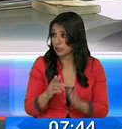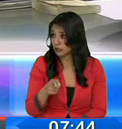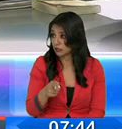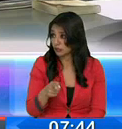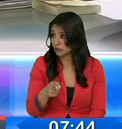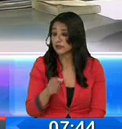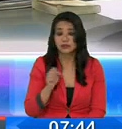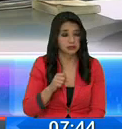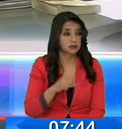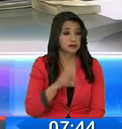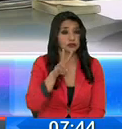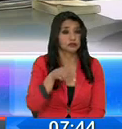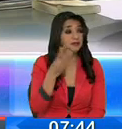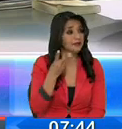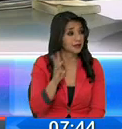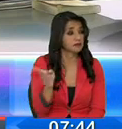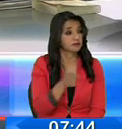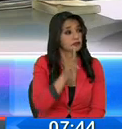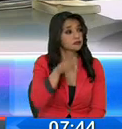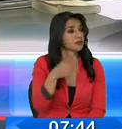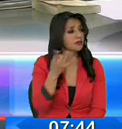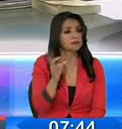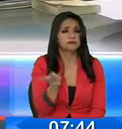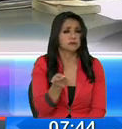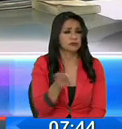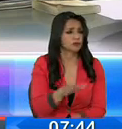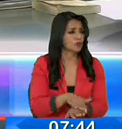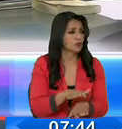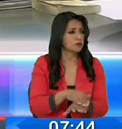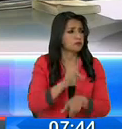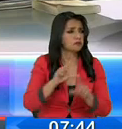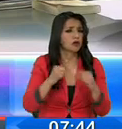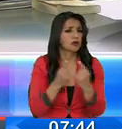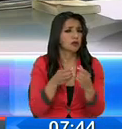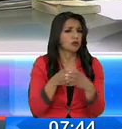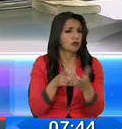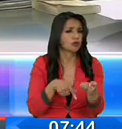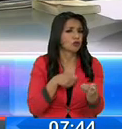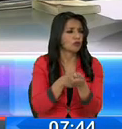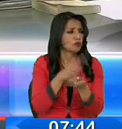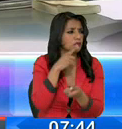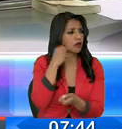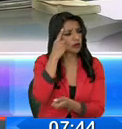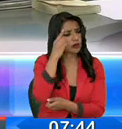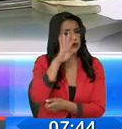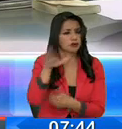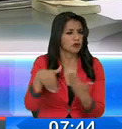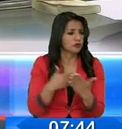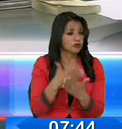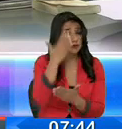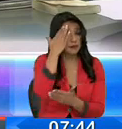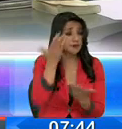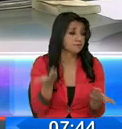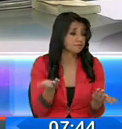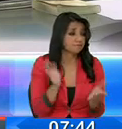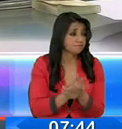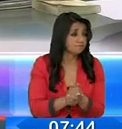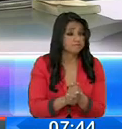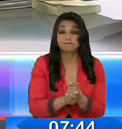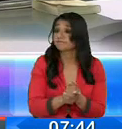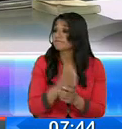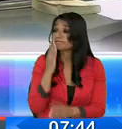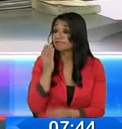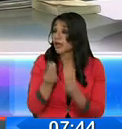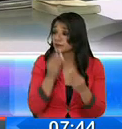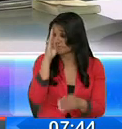2016 de 2018 las dos vinculadas al correcto de manera abierta como todos sabemos que aspiran de esto